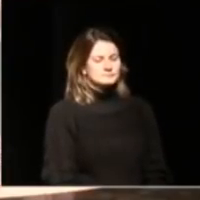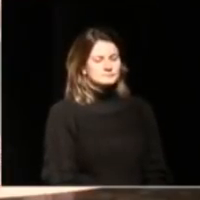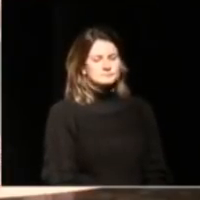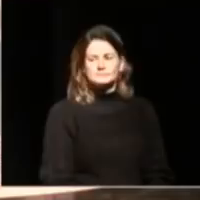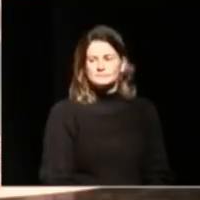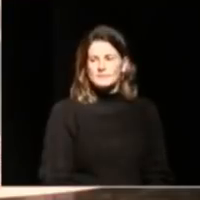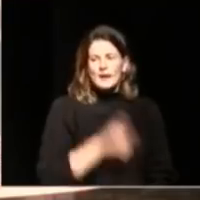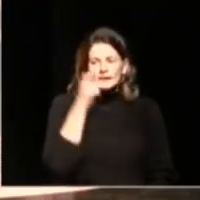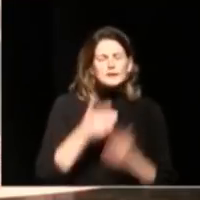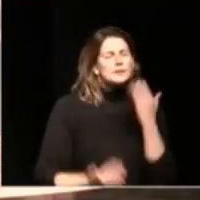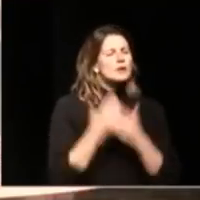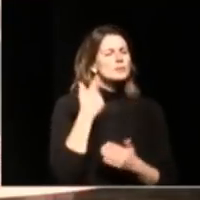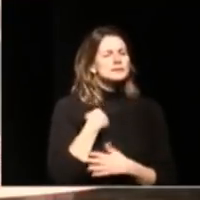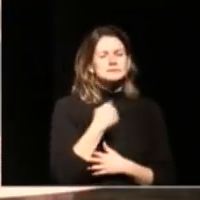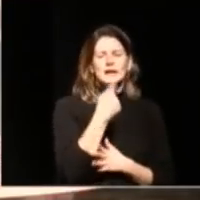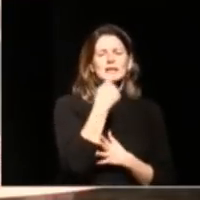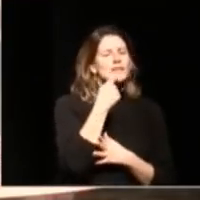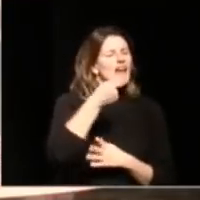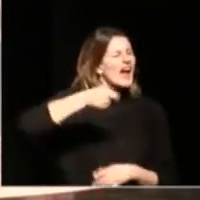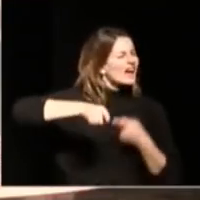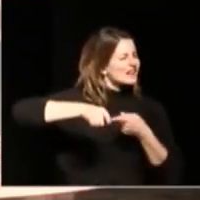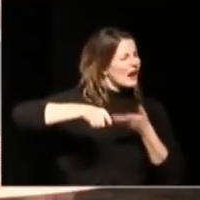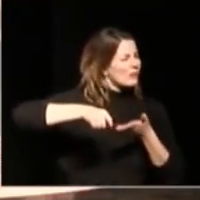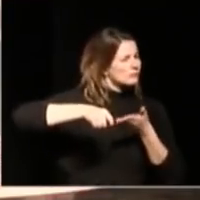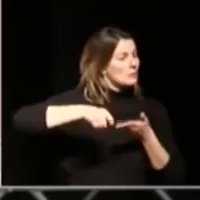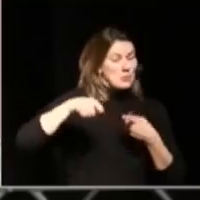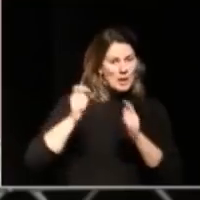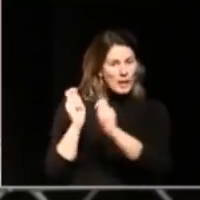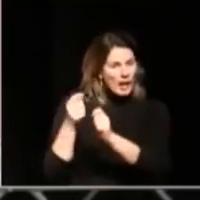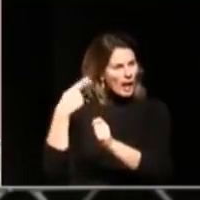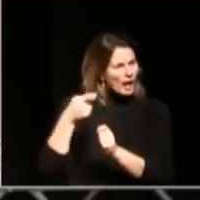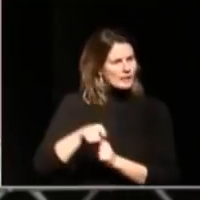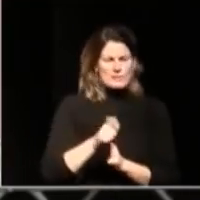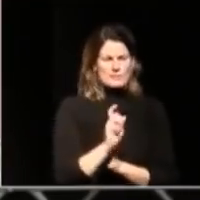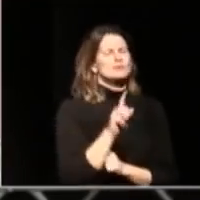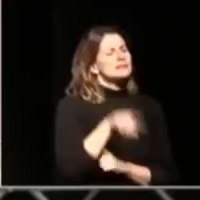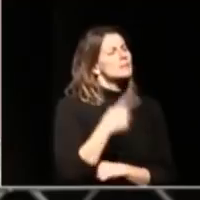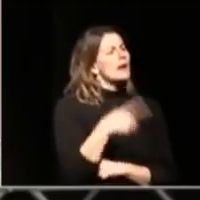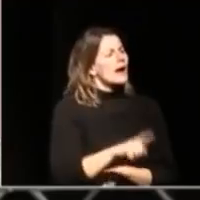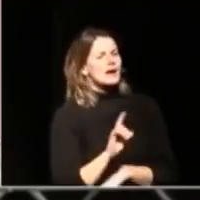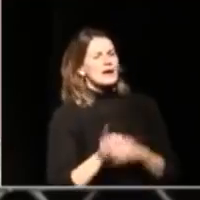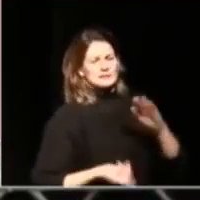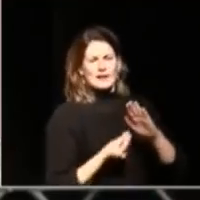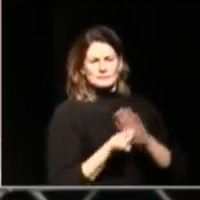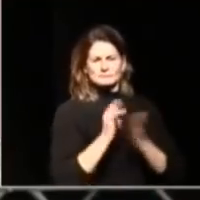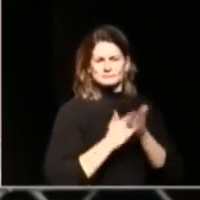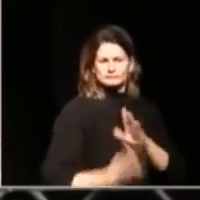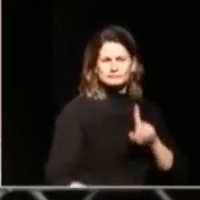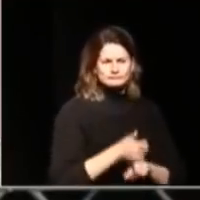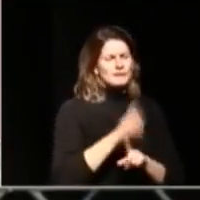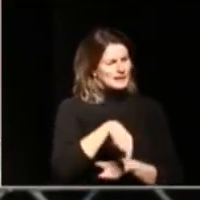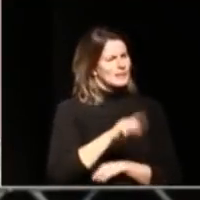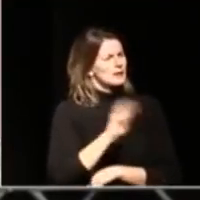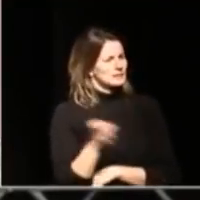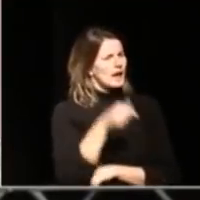Xavi empezó señalando la llave, la clau, pero no solamente tiene la llave, tiene la salida y tiene la alternativa. Esta mañana, con